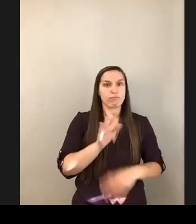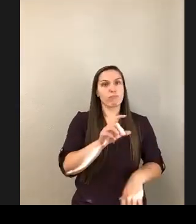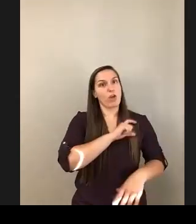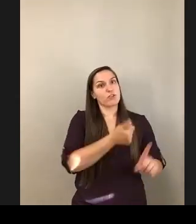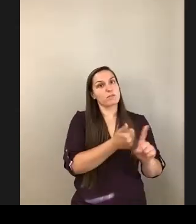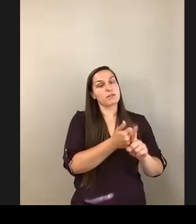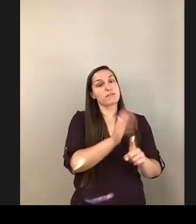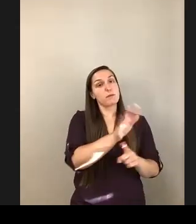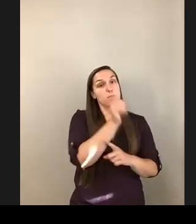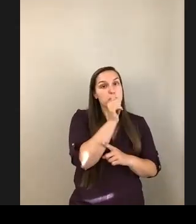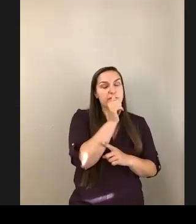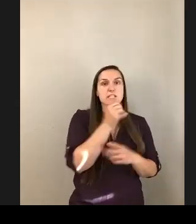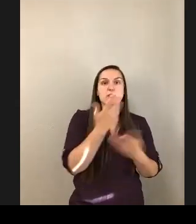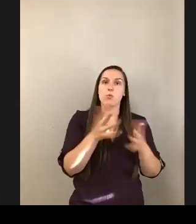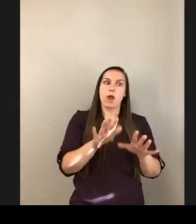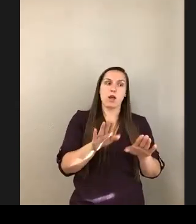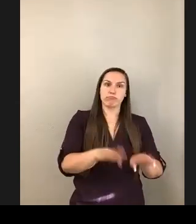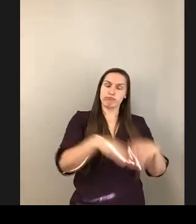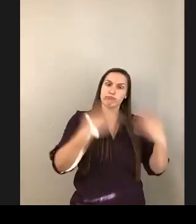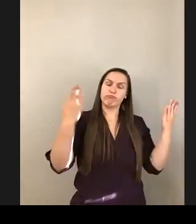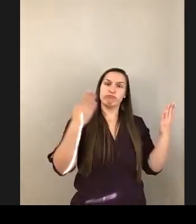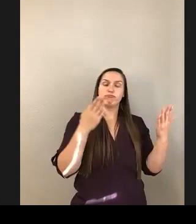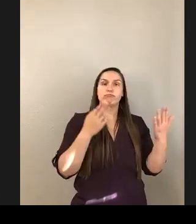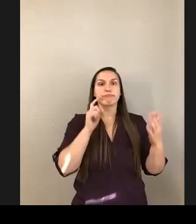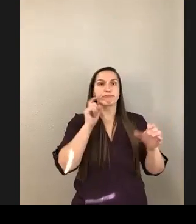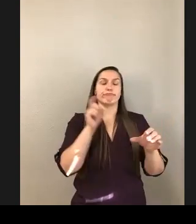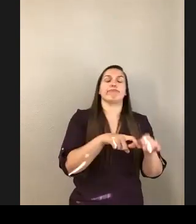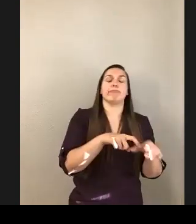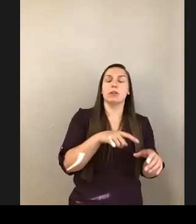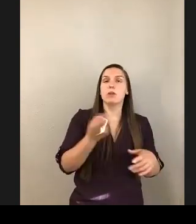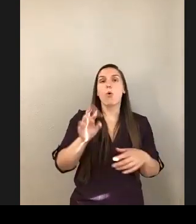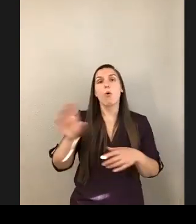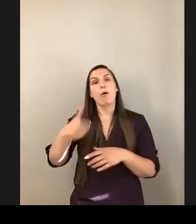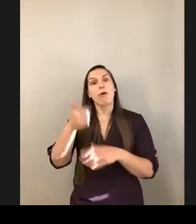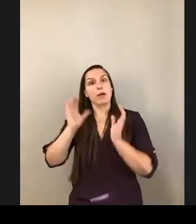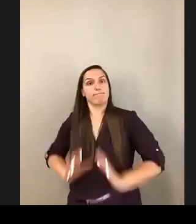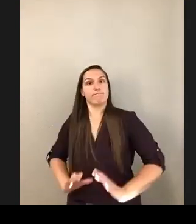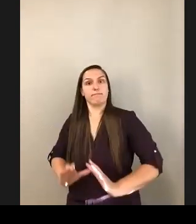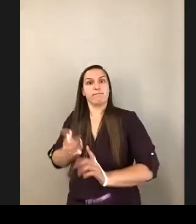la privacidad del oficial o del ciudadano, o